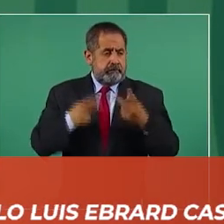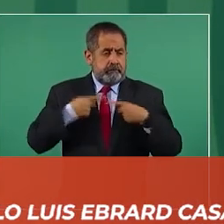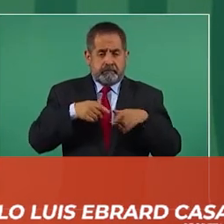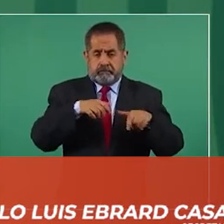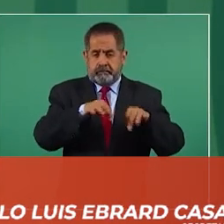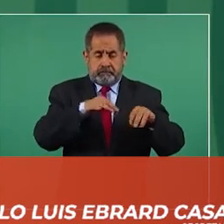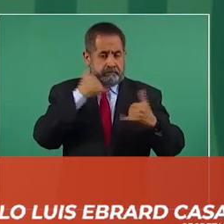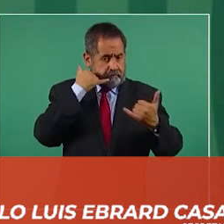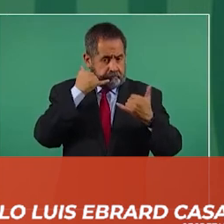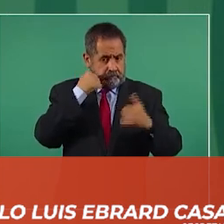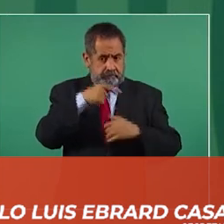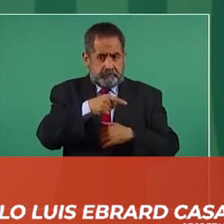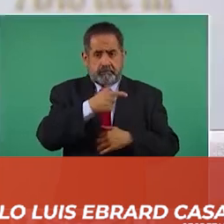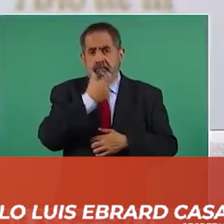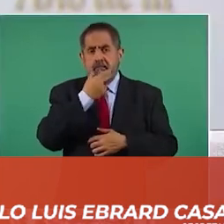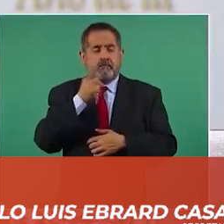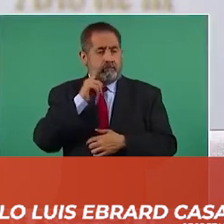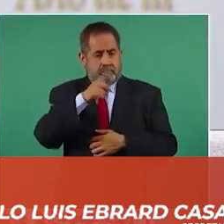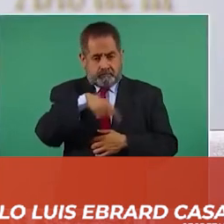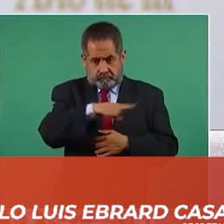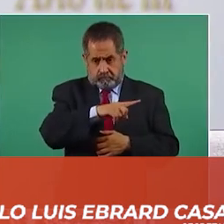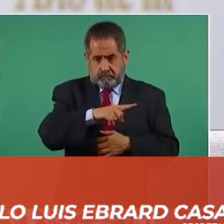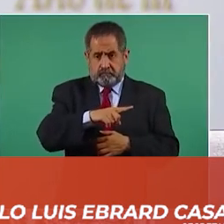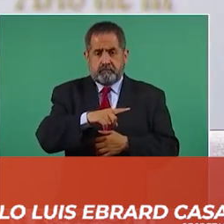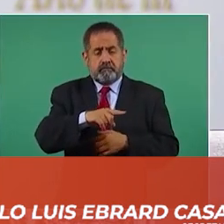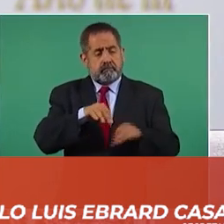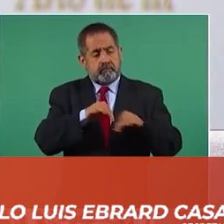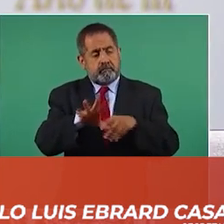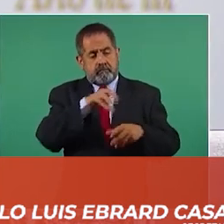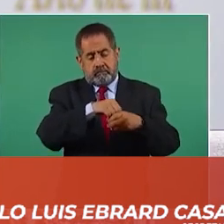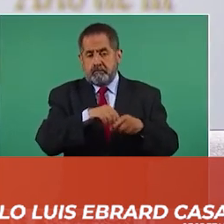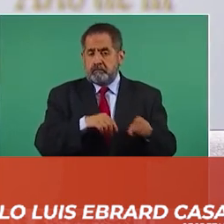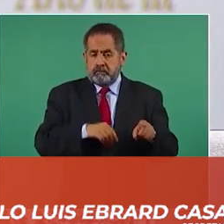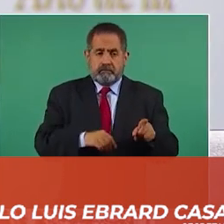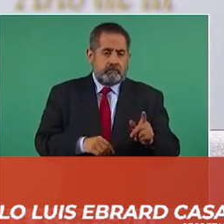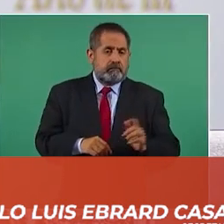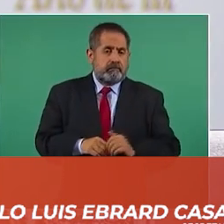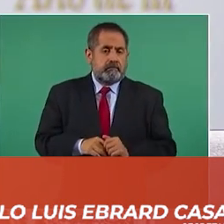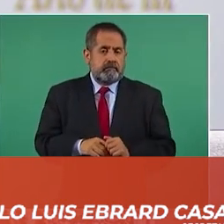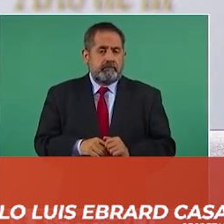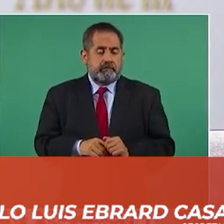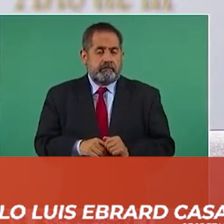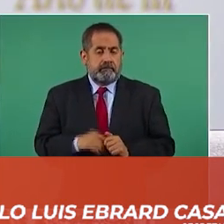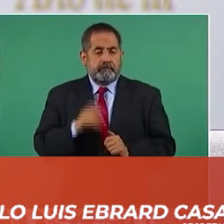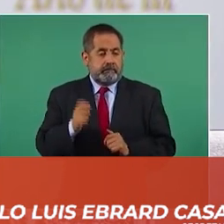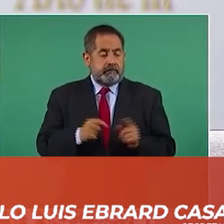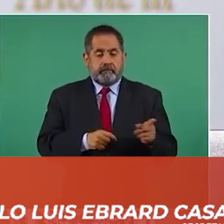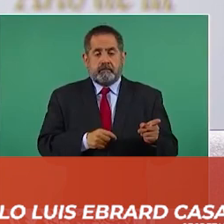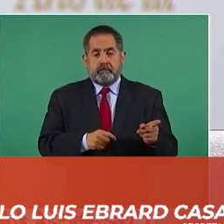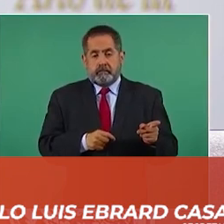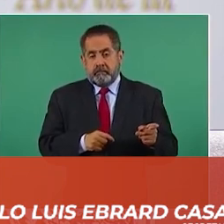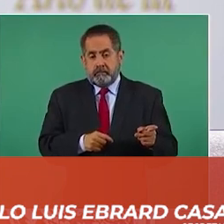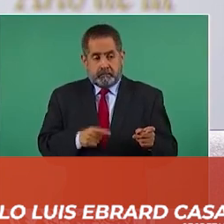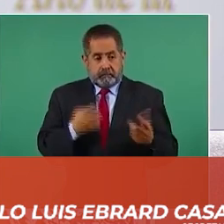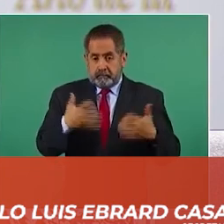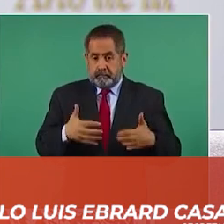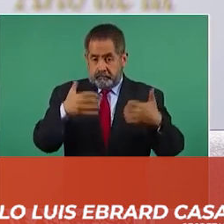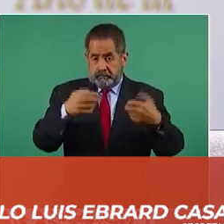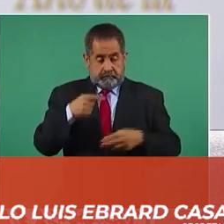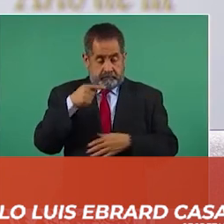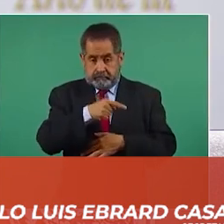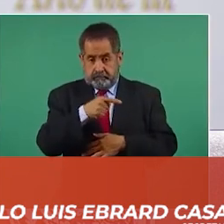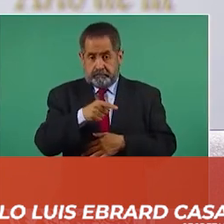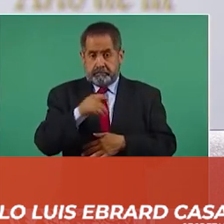telefonistas, mujeres, hombres, trabajadores de esa empresa,